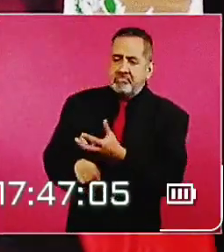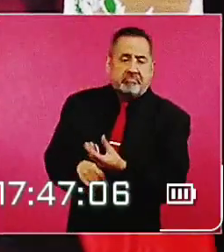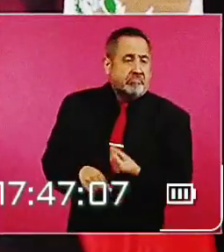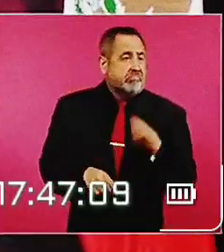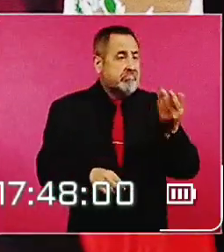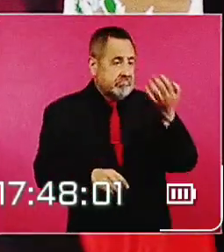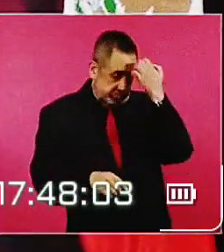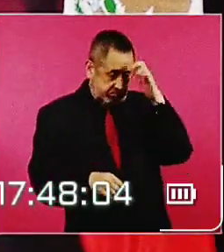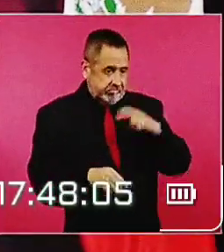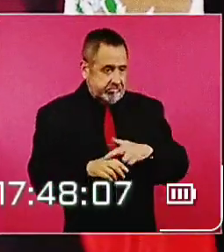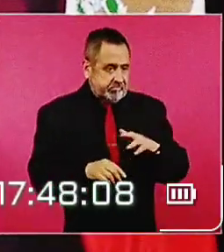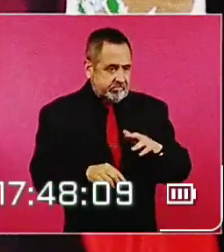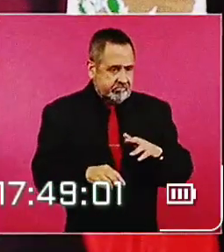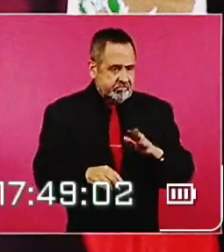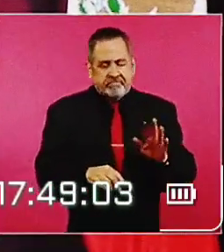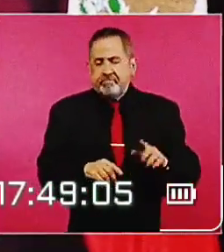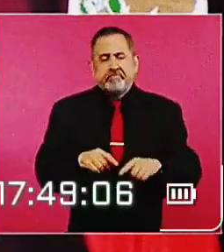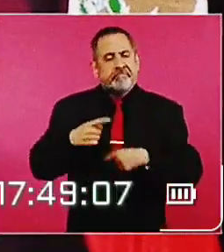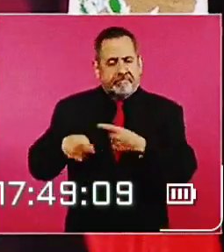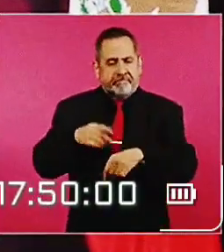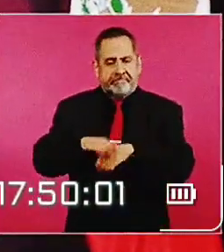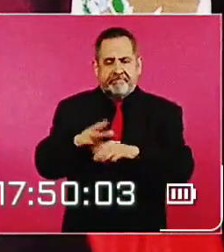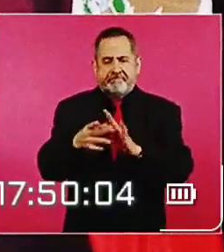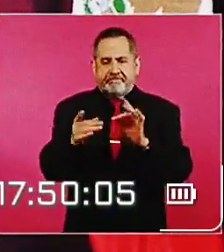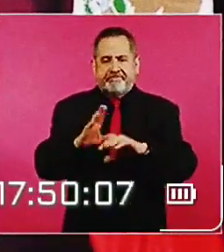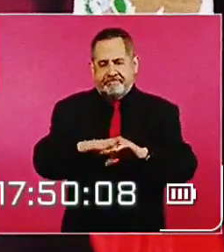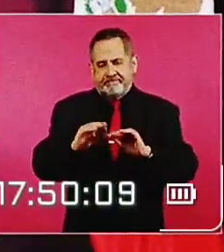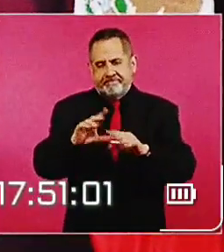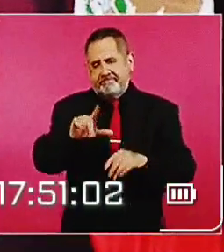extranjeros. Y vienen más cosas, pero